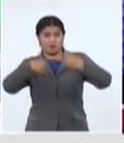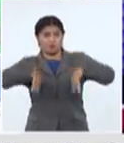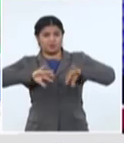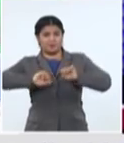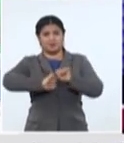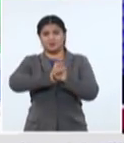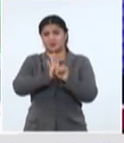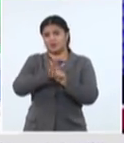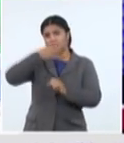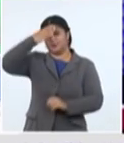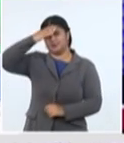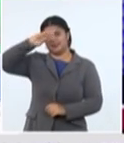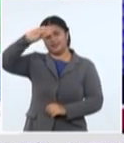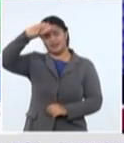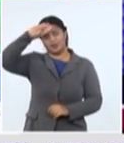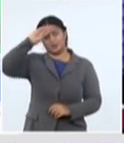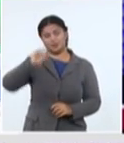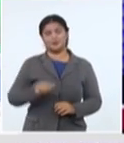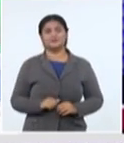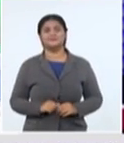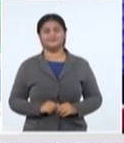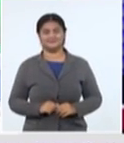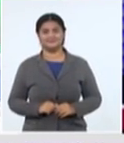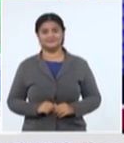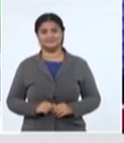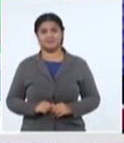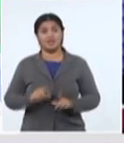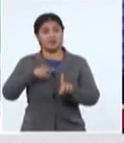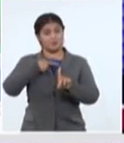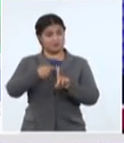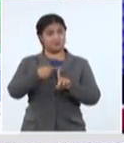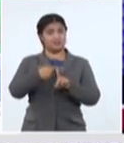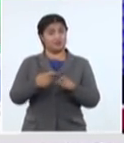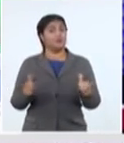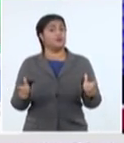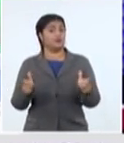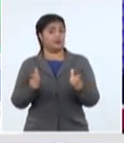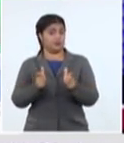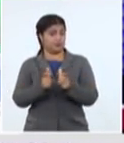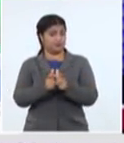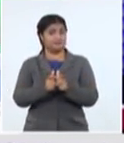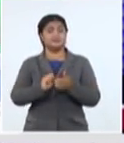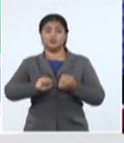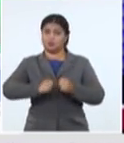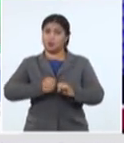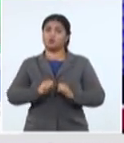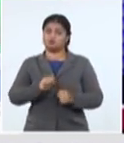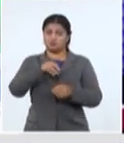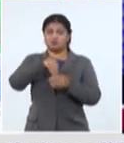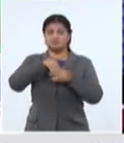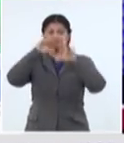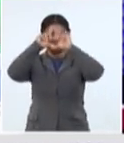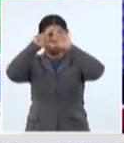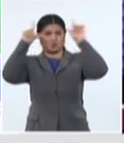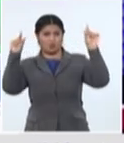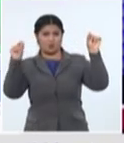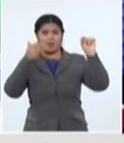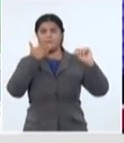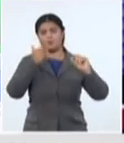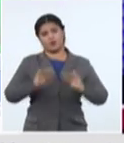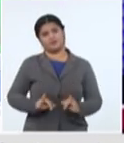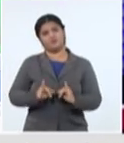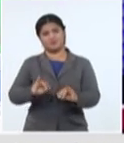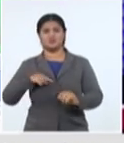mostrando un cierto control, de toda forma con un riesgo todavía elevado, por lo que seguimos